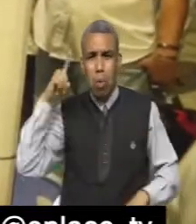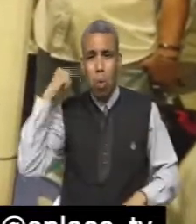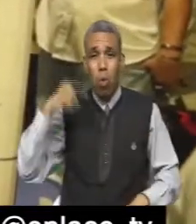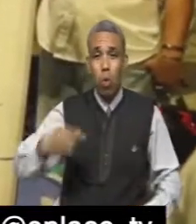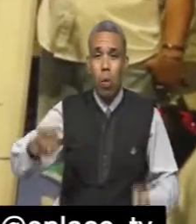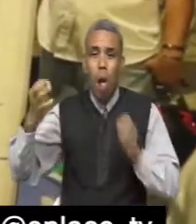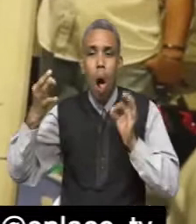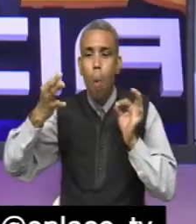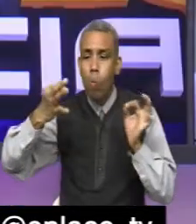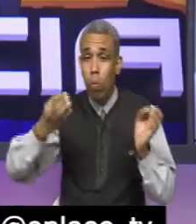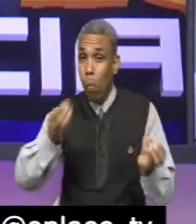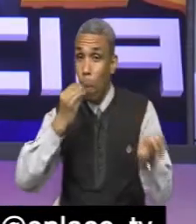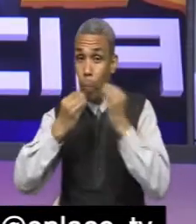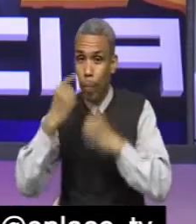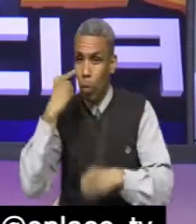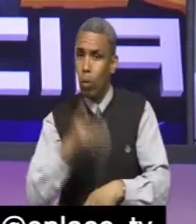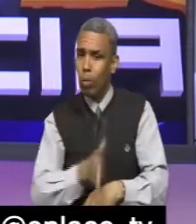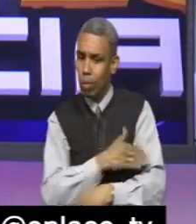sanitarias.